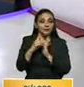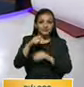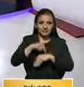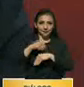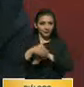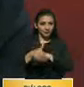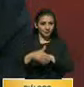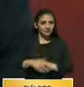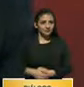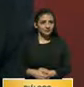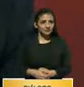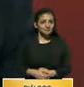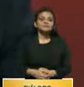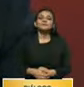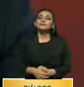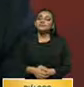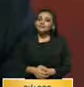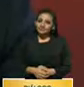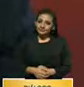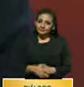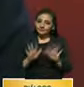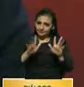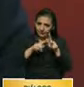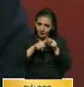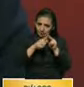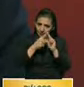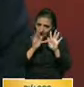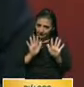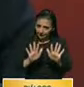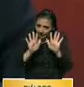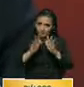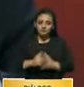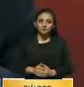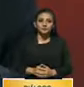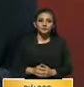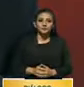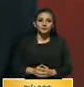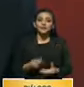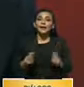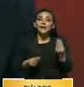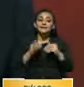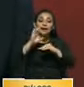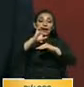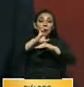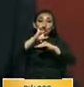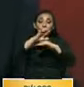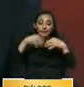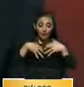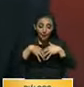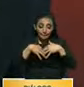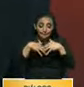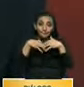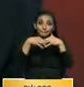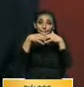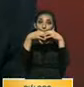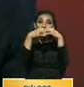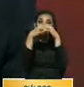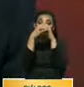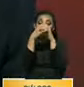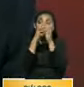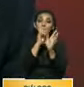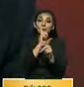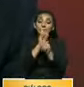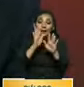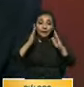su tiempo. Tenemos que partir de una base. Tenemos que rescatar al Ecuador de este mal llamado